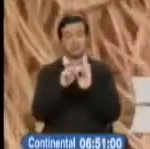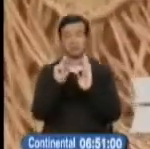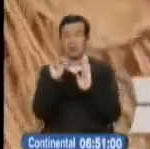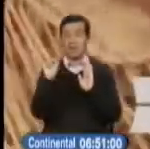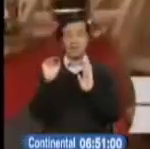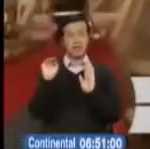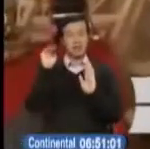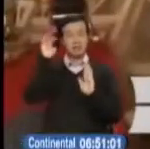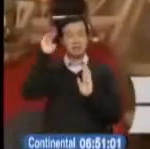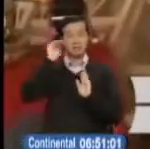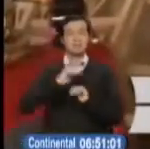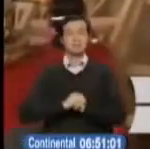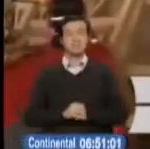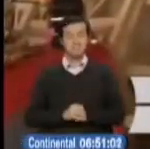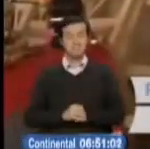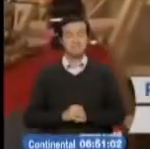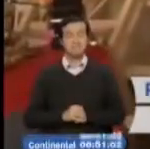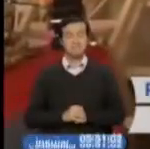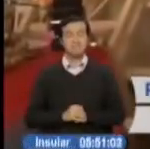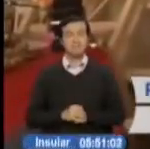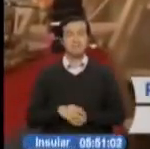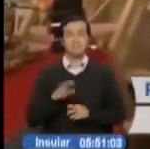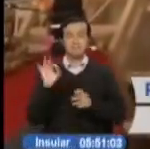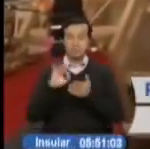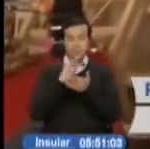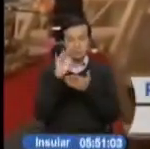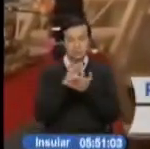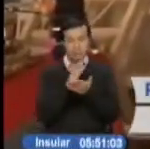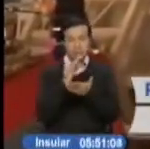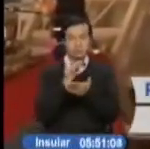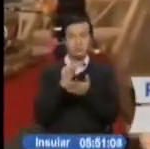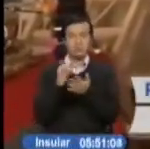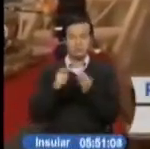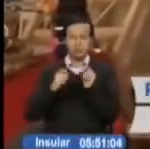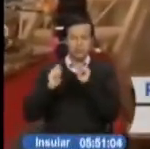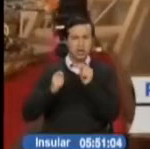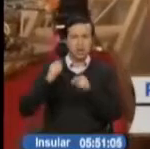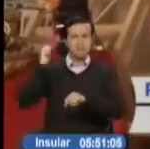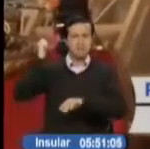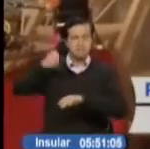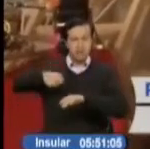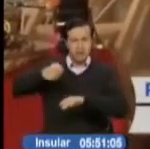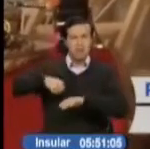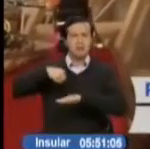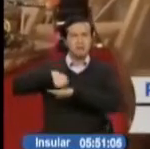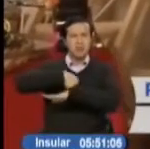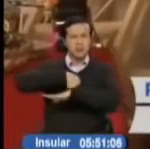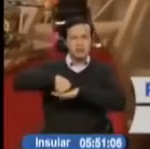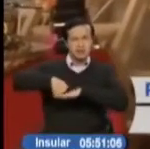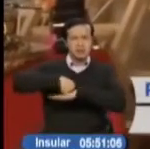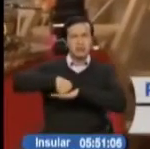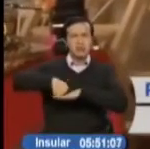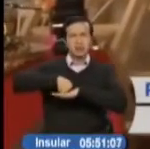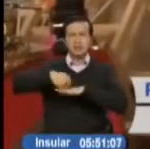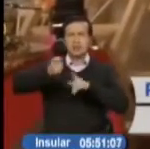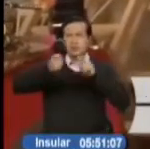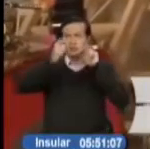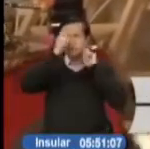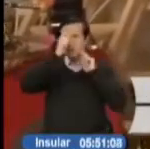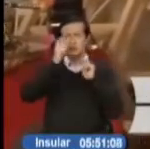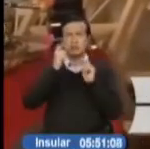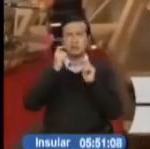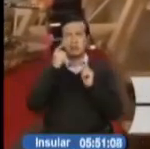alta calidad. Porque hay que hacer el remate, azocar, apalear, planchar el sombrero